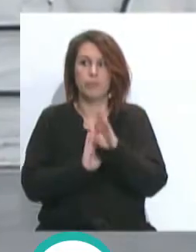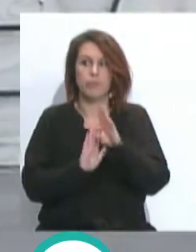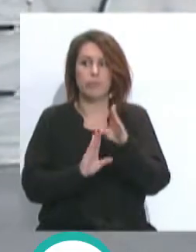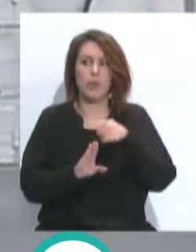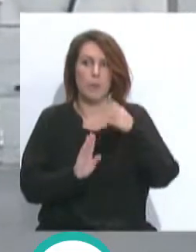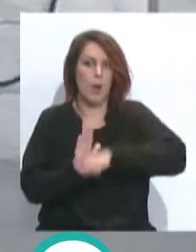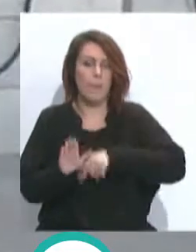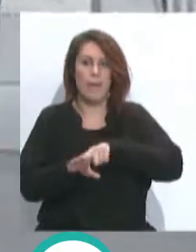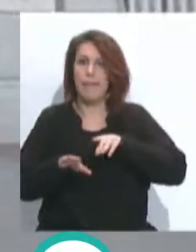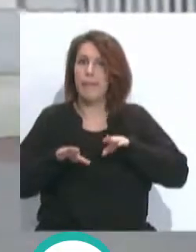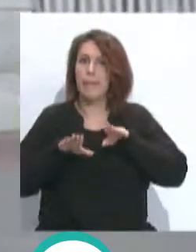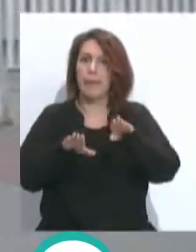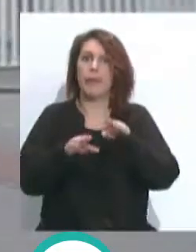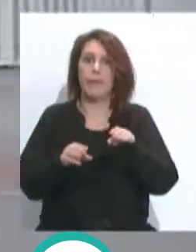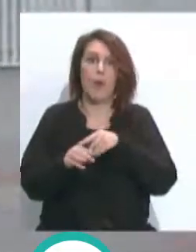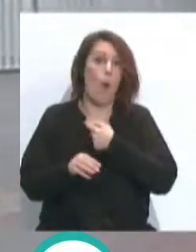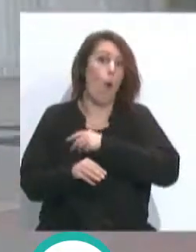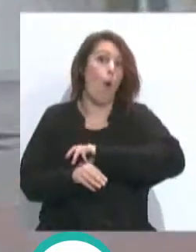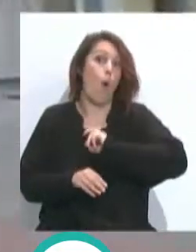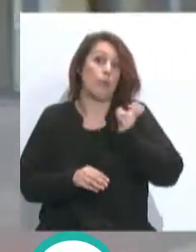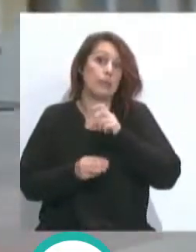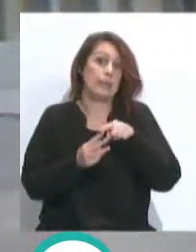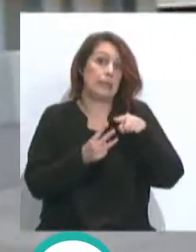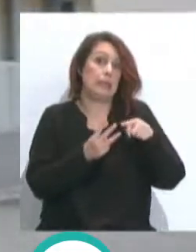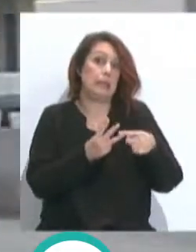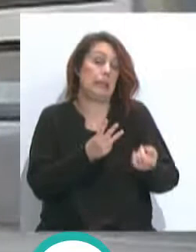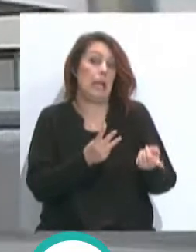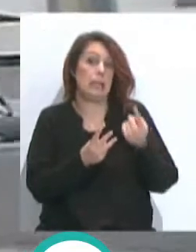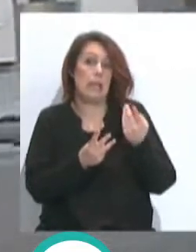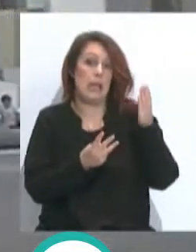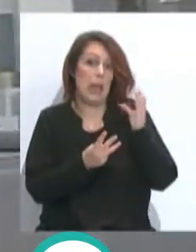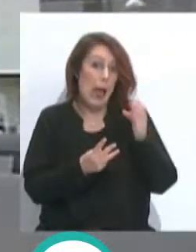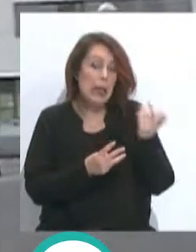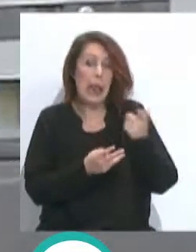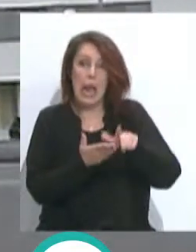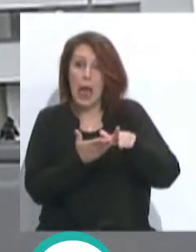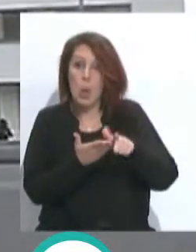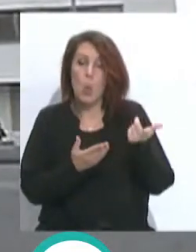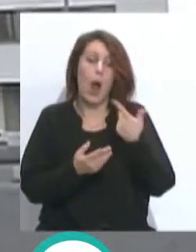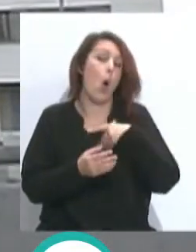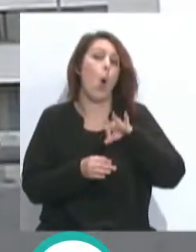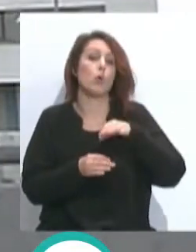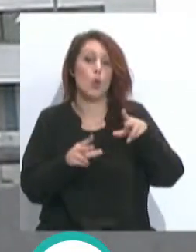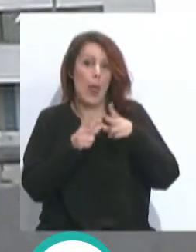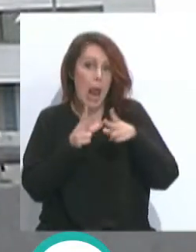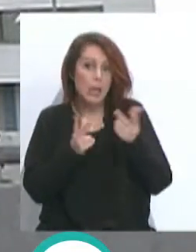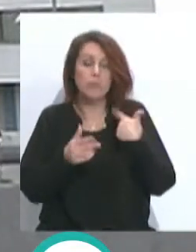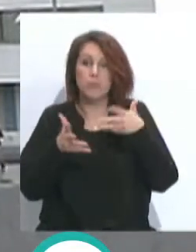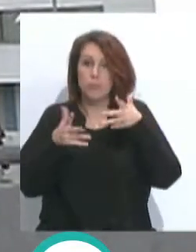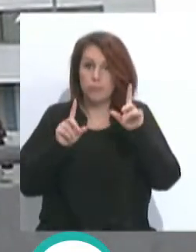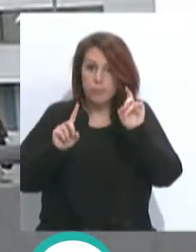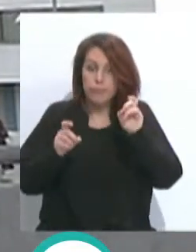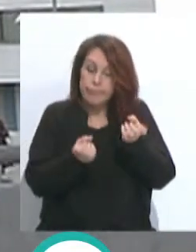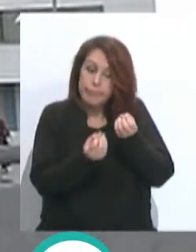de simultaneidades de las otras tres modalidades, excepcionada la de arte. La Consejería de Educación